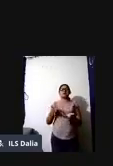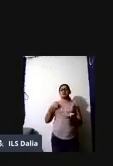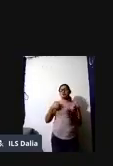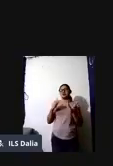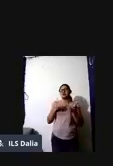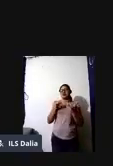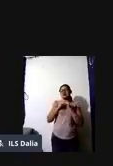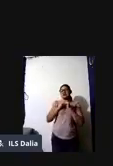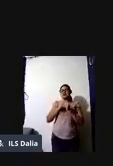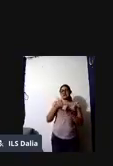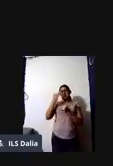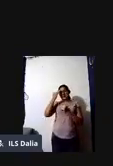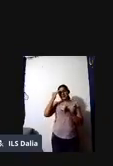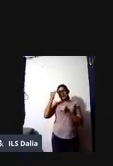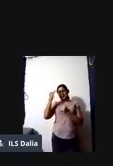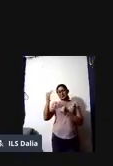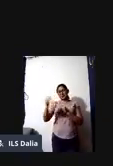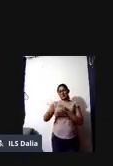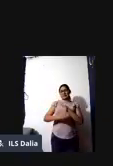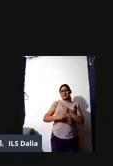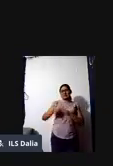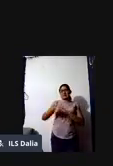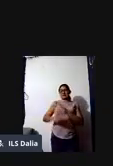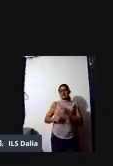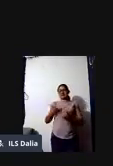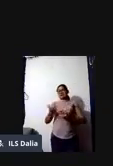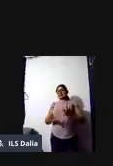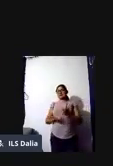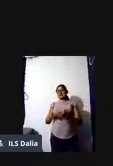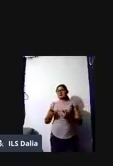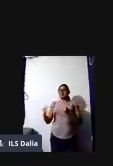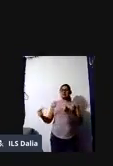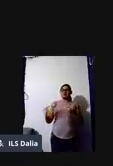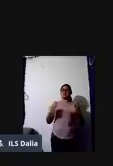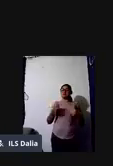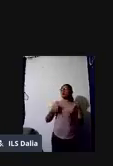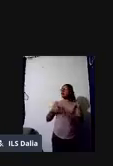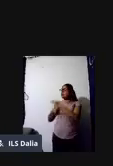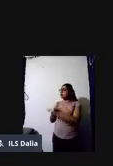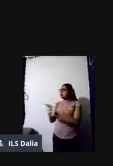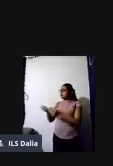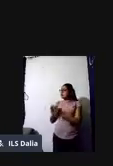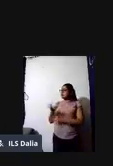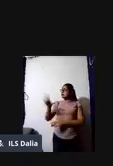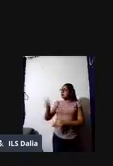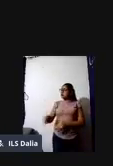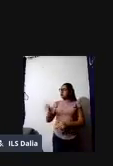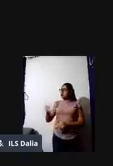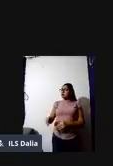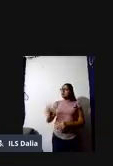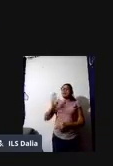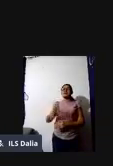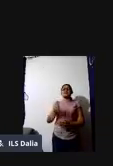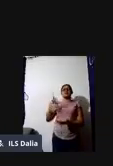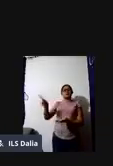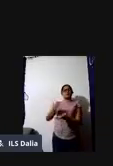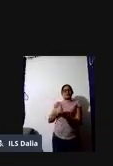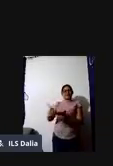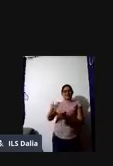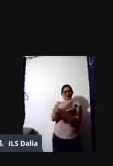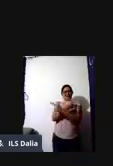enclaustramiento o estemos constantemente peleando porque no van a salir, estoy yo limitando aparentemente su derecho a la